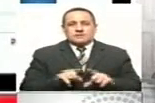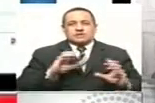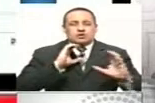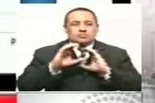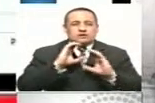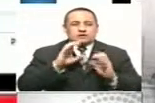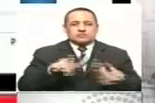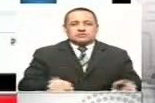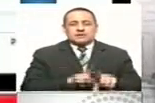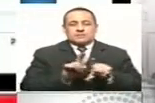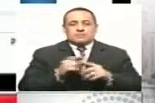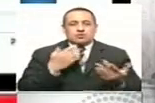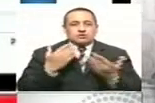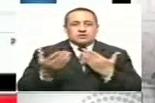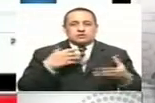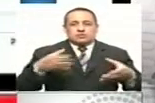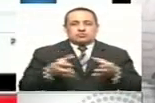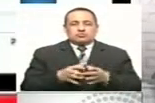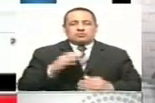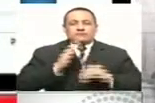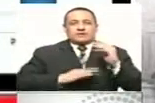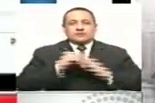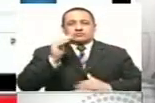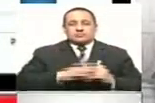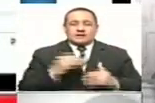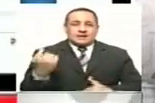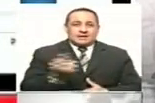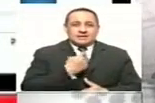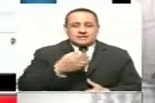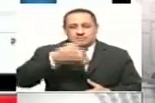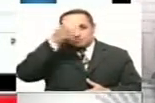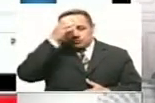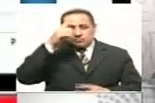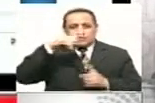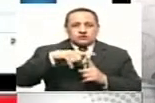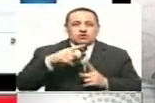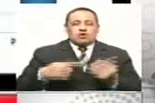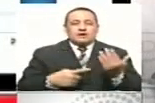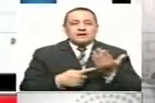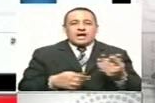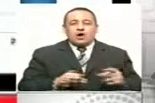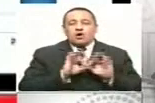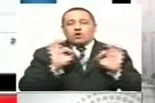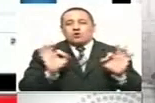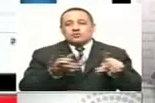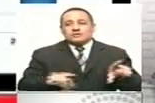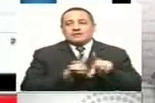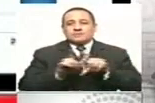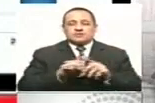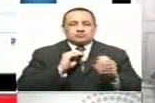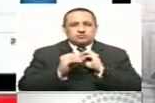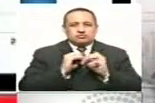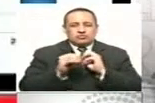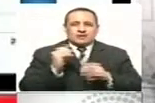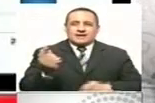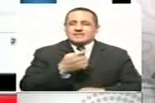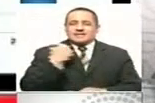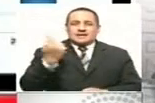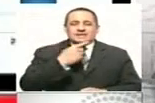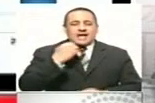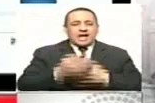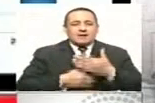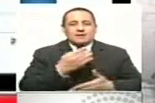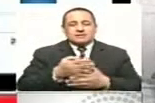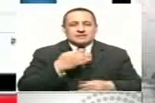telecomunicaciones, modernización de la infraestructura tecnológica o también automatización de